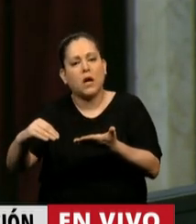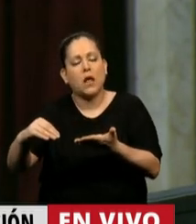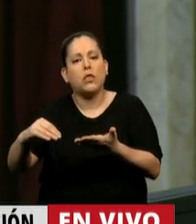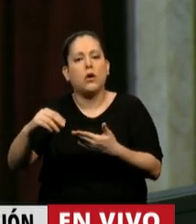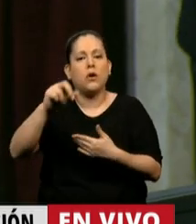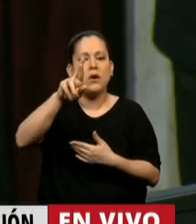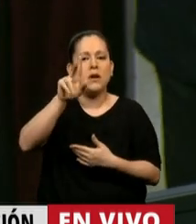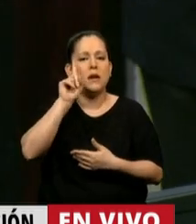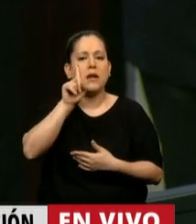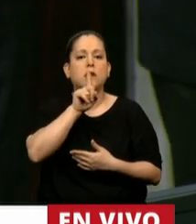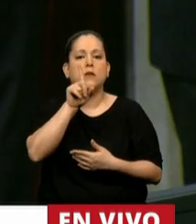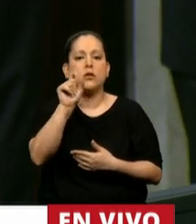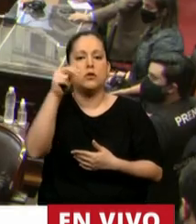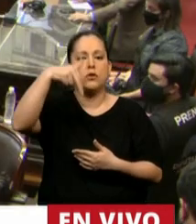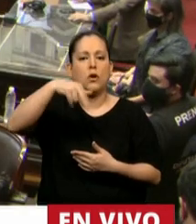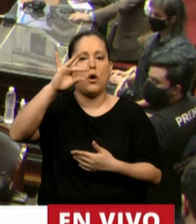Cristian ritondo